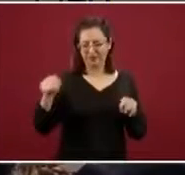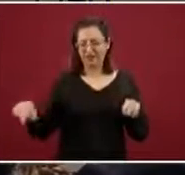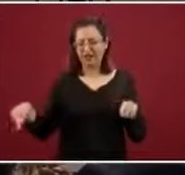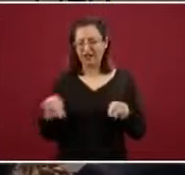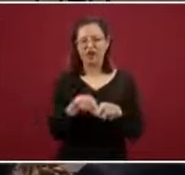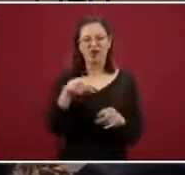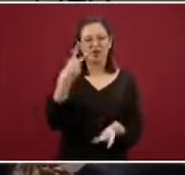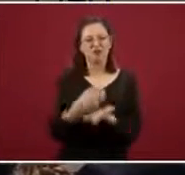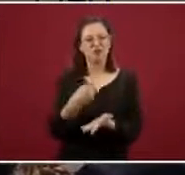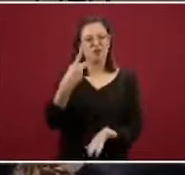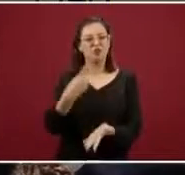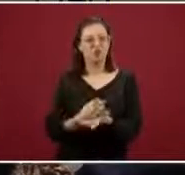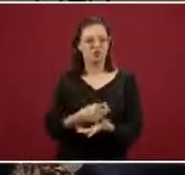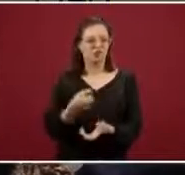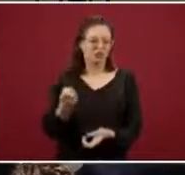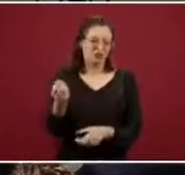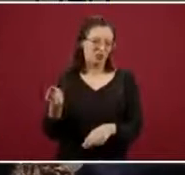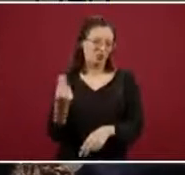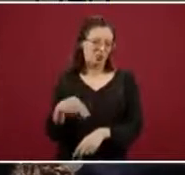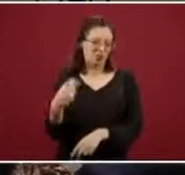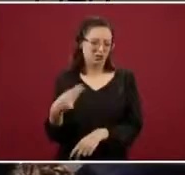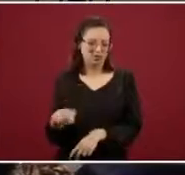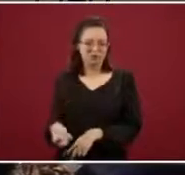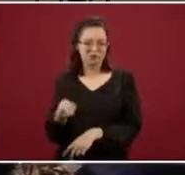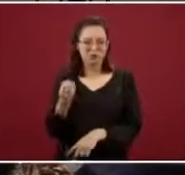y es una región,